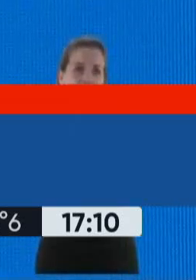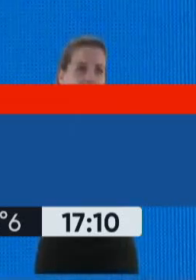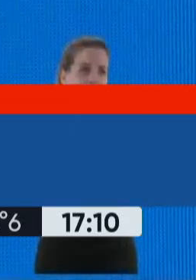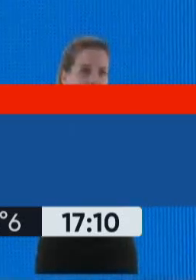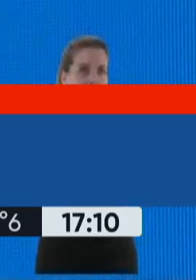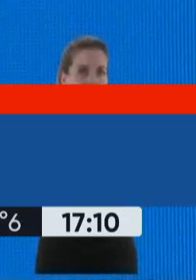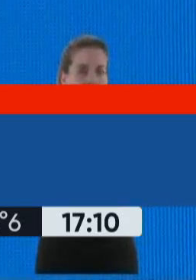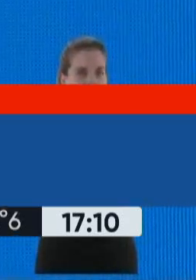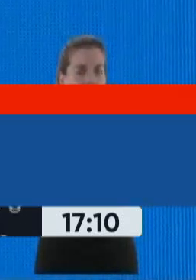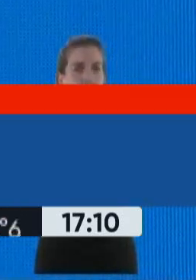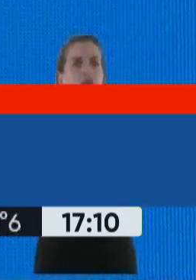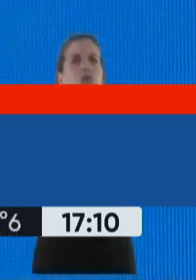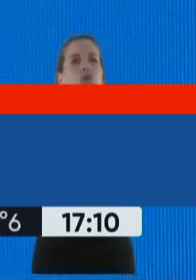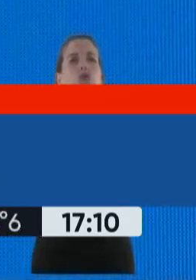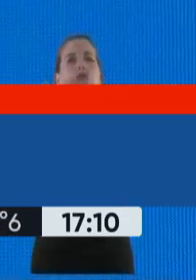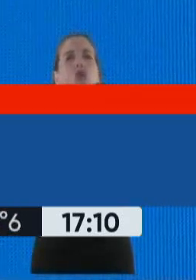disfrutábamos,